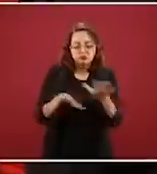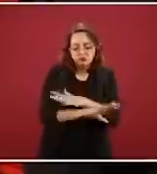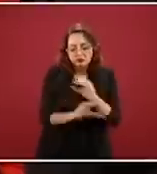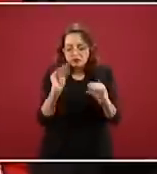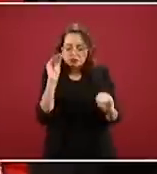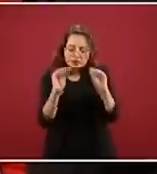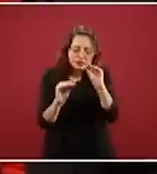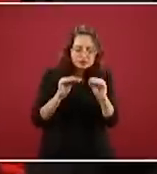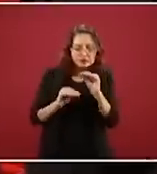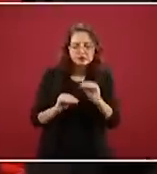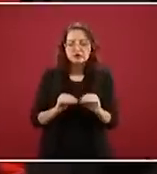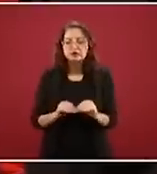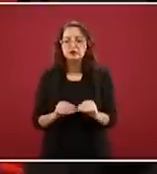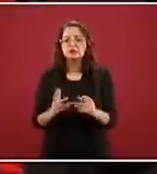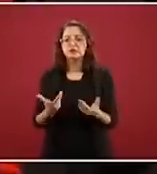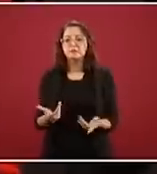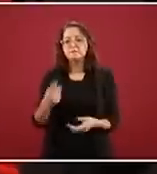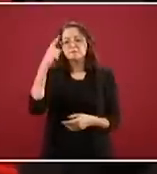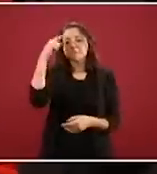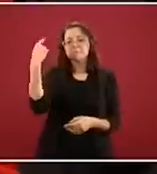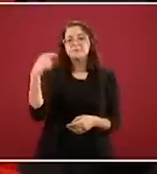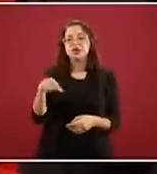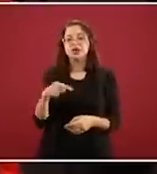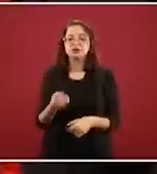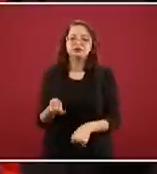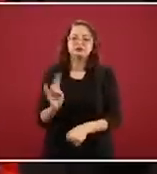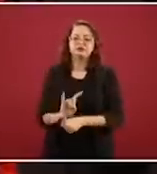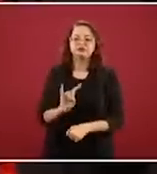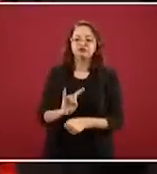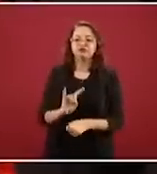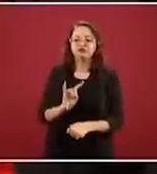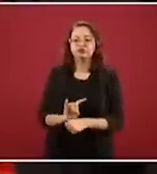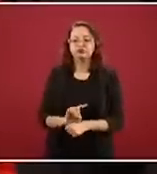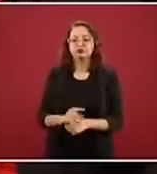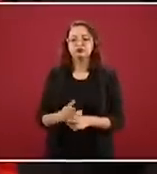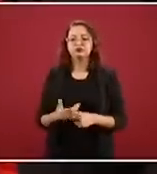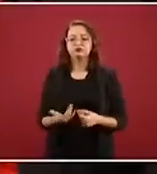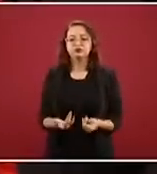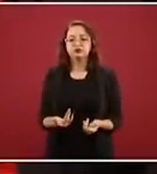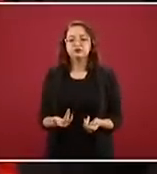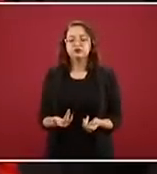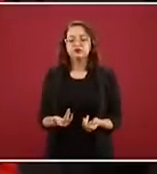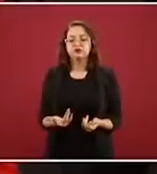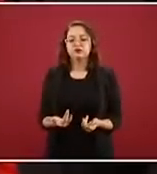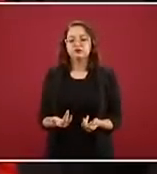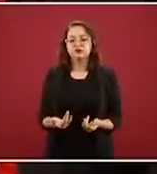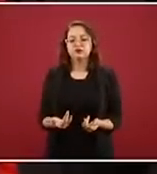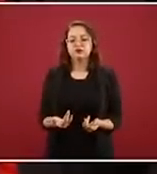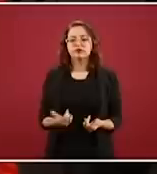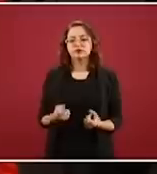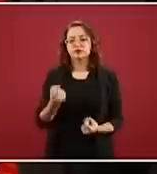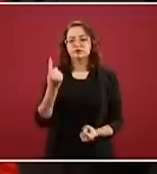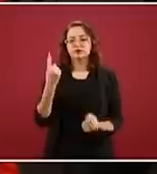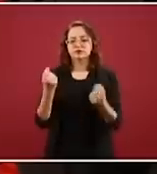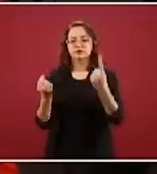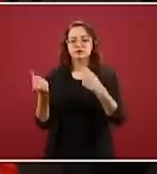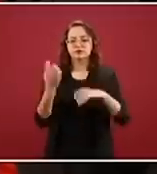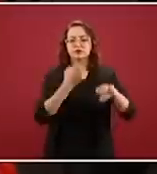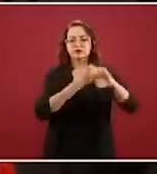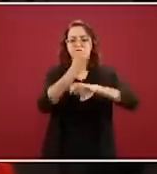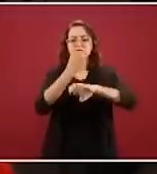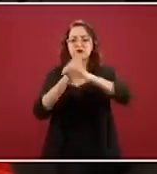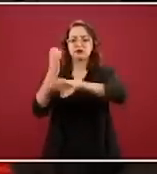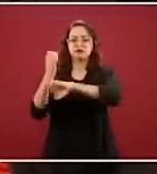modificado sus cifras para que, maquillado las cifras precisamente, y pues hay entidades